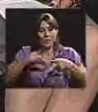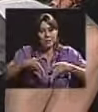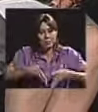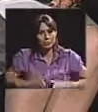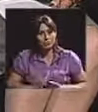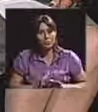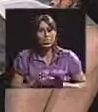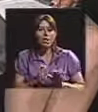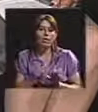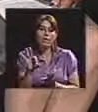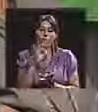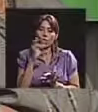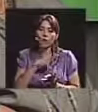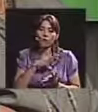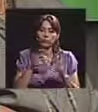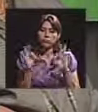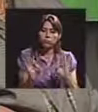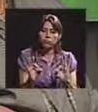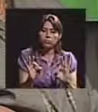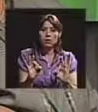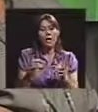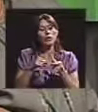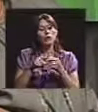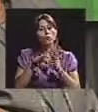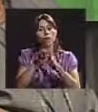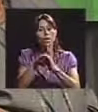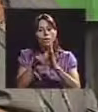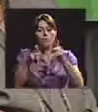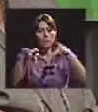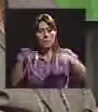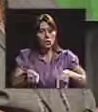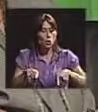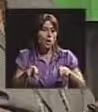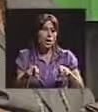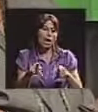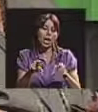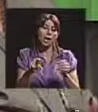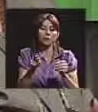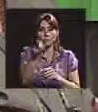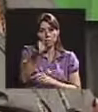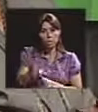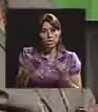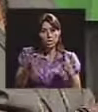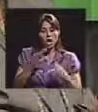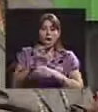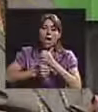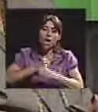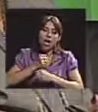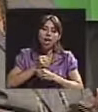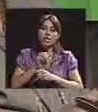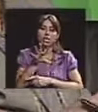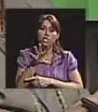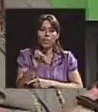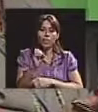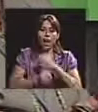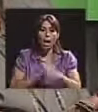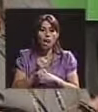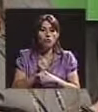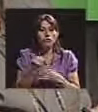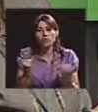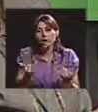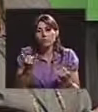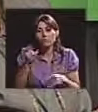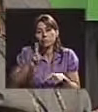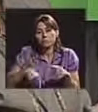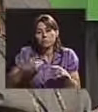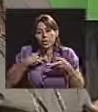mejor condición, de manera que, por ejemplo, una persona a los 50 años deja de ser fértil y no